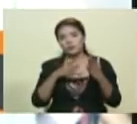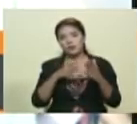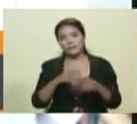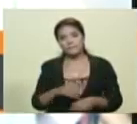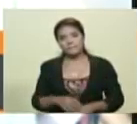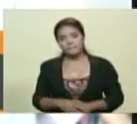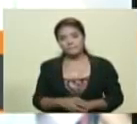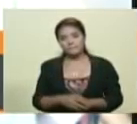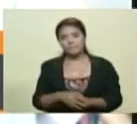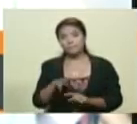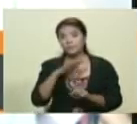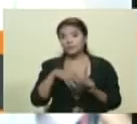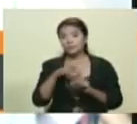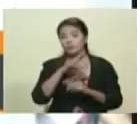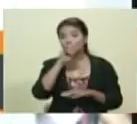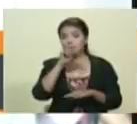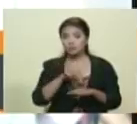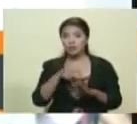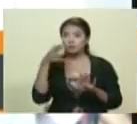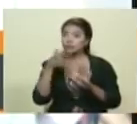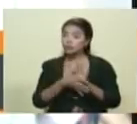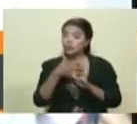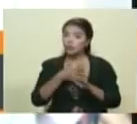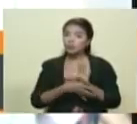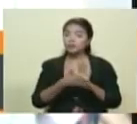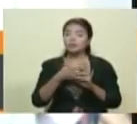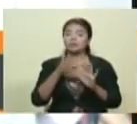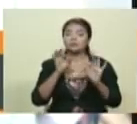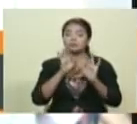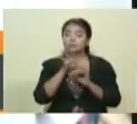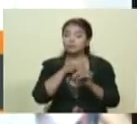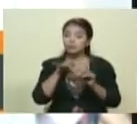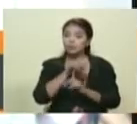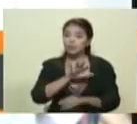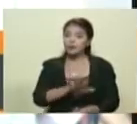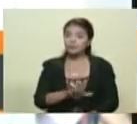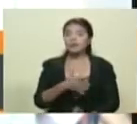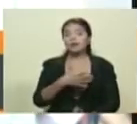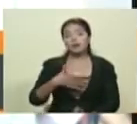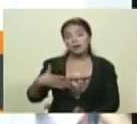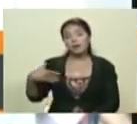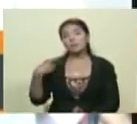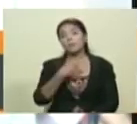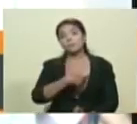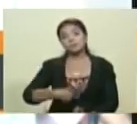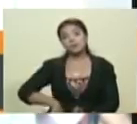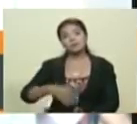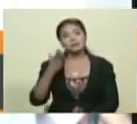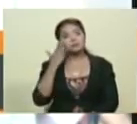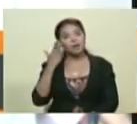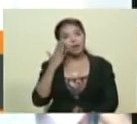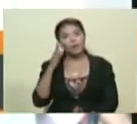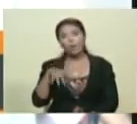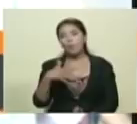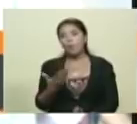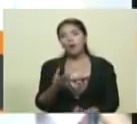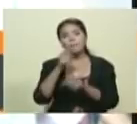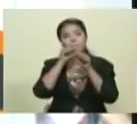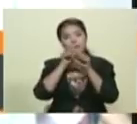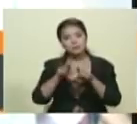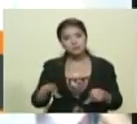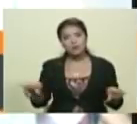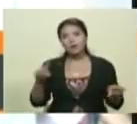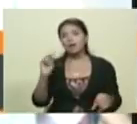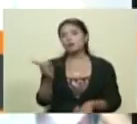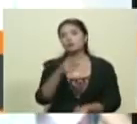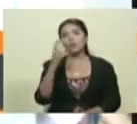autodeterminación nacional con un hecho de esta naturaleza. Queremos, presidente, saber cuál es su mensaje a los